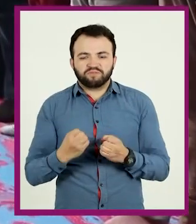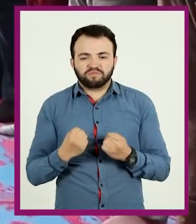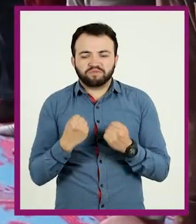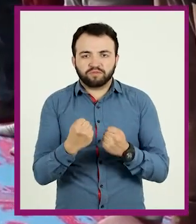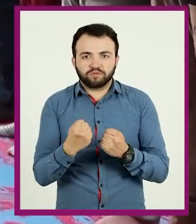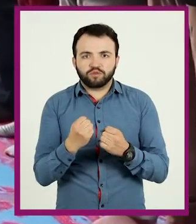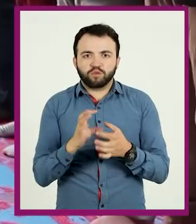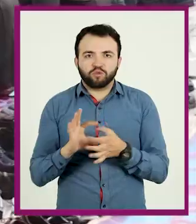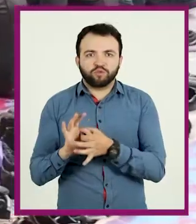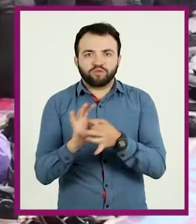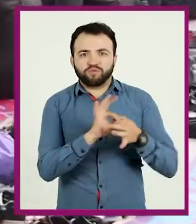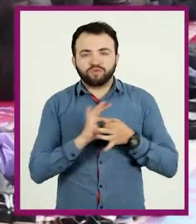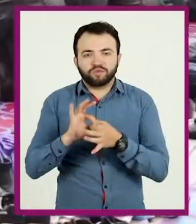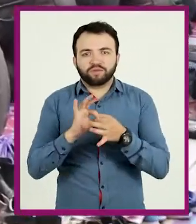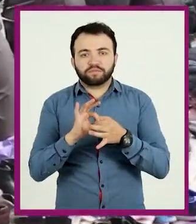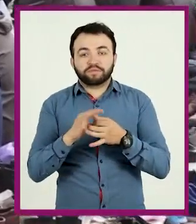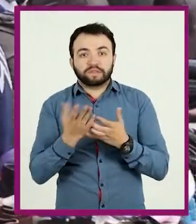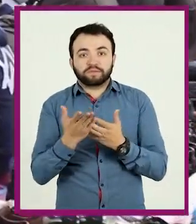su unidad.